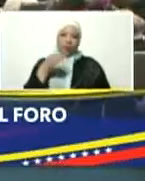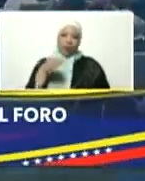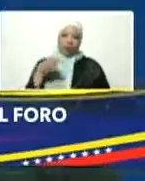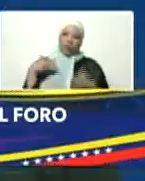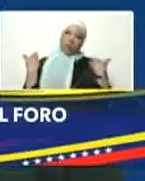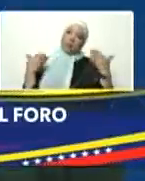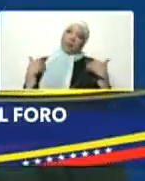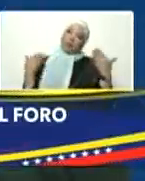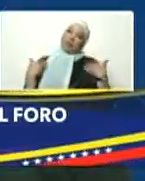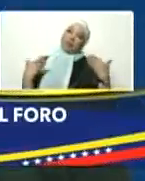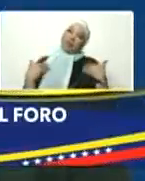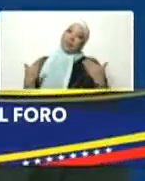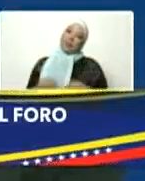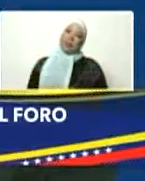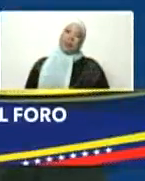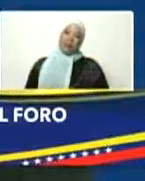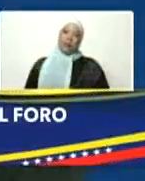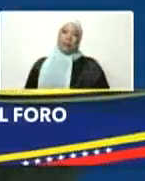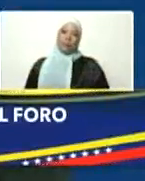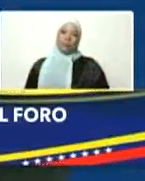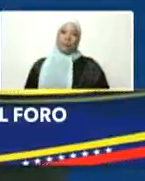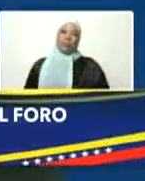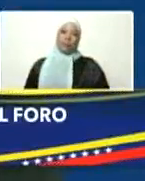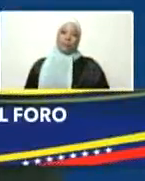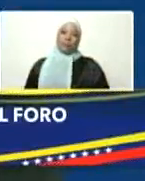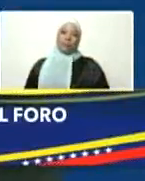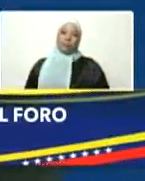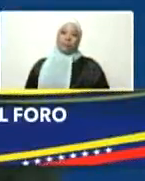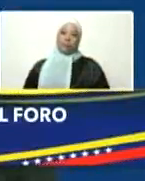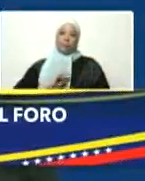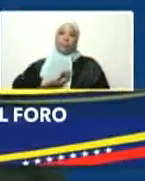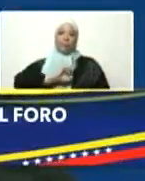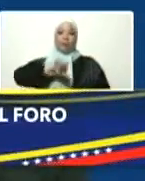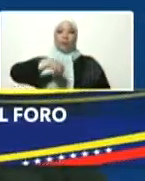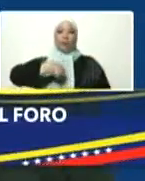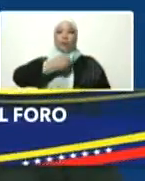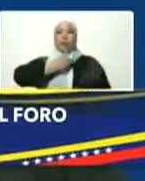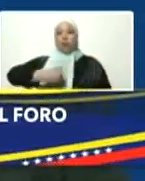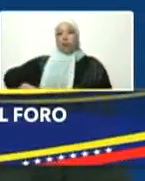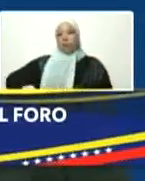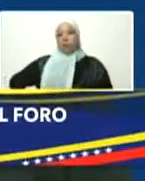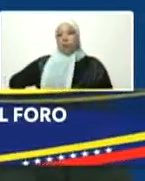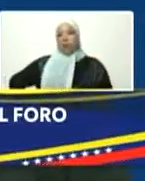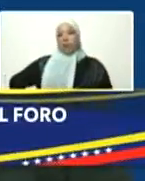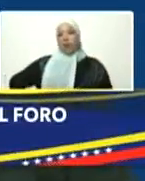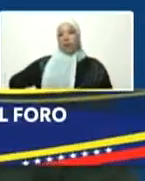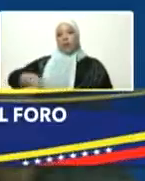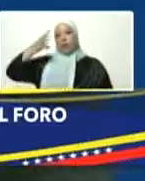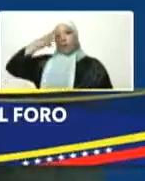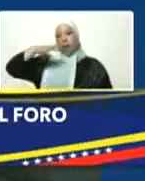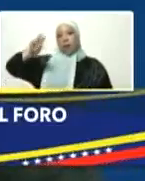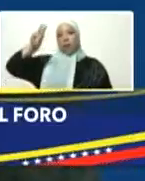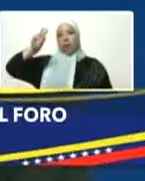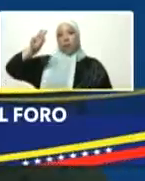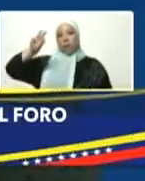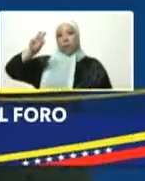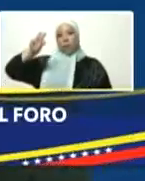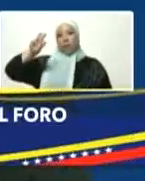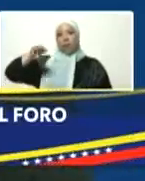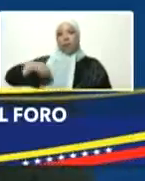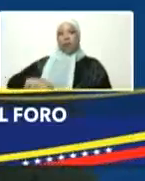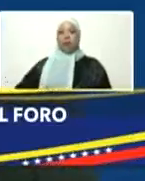contentos con nuestro presidente Andrés Manuel López Obrador. De nuevo devuelve